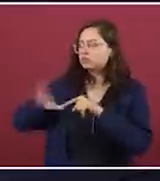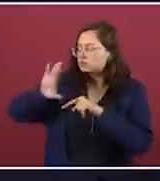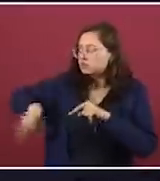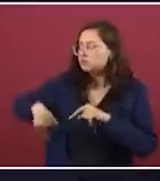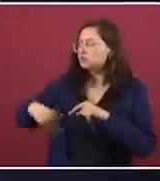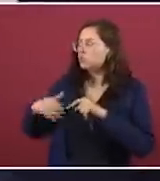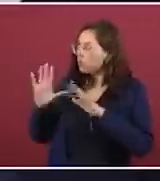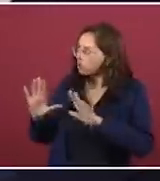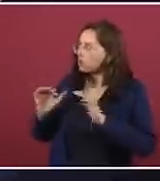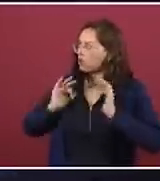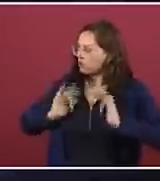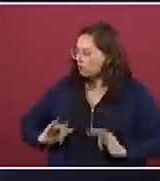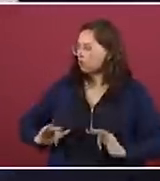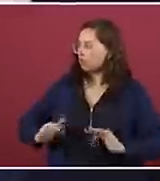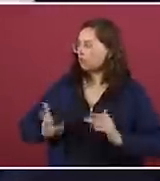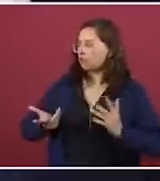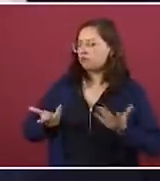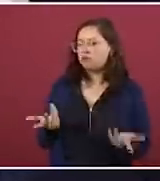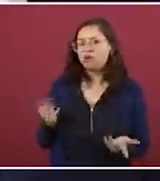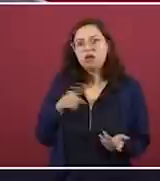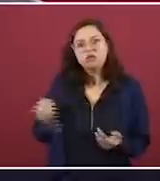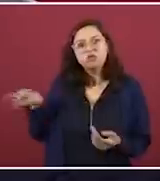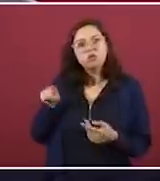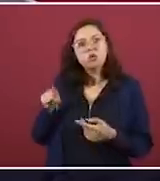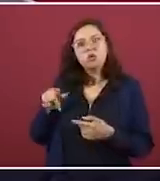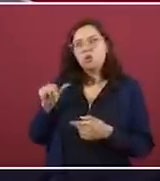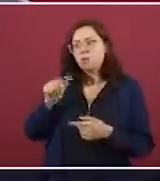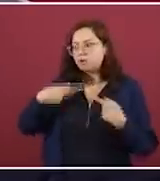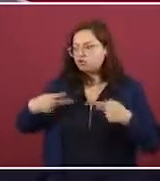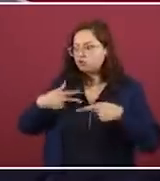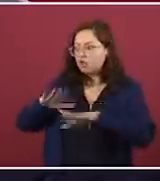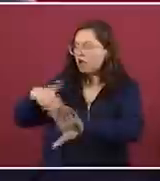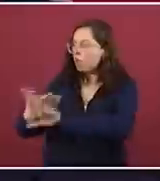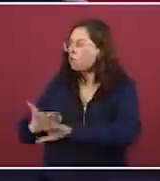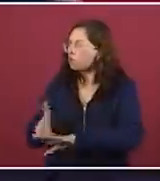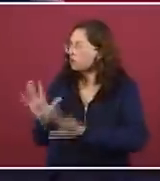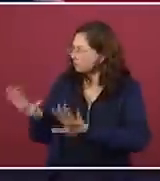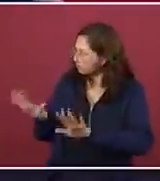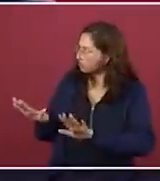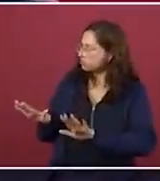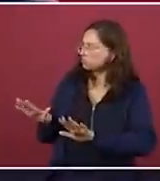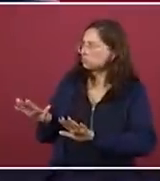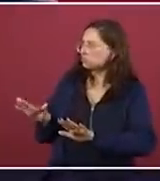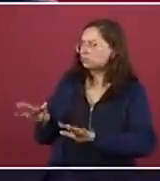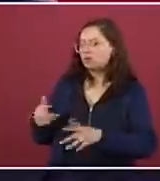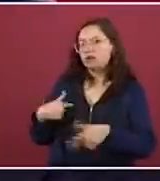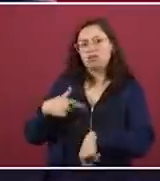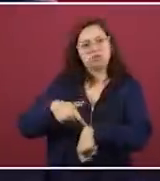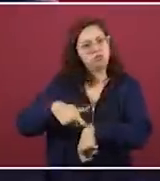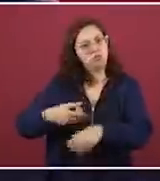respetuosamente, por el trato a la gente. Entonces me quitaban tiempo.